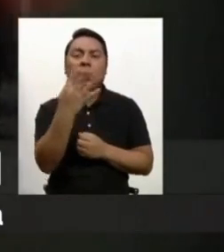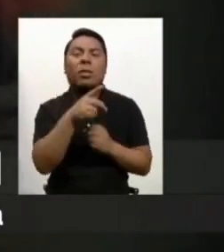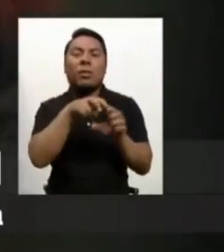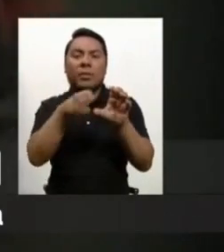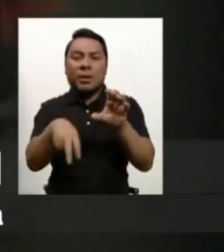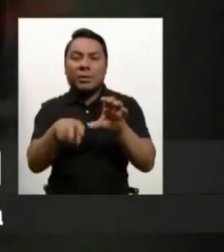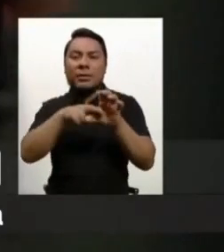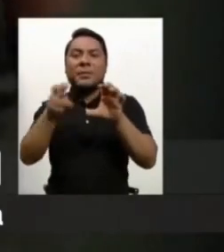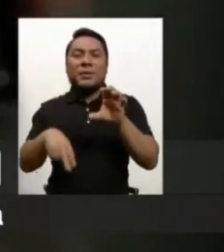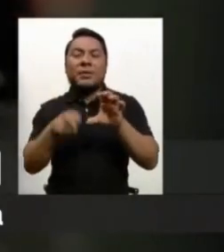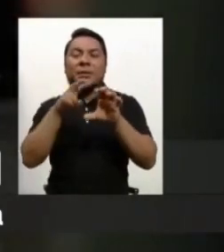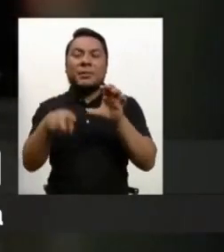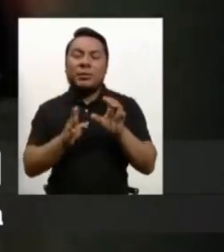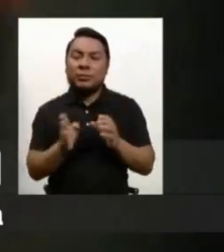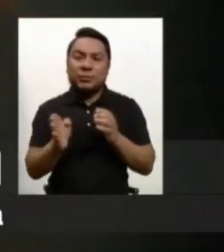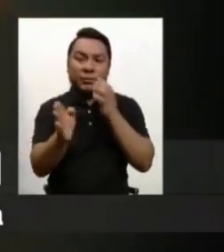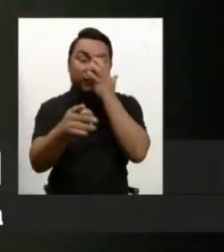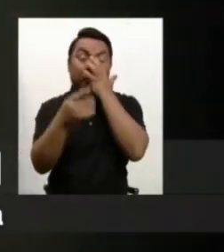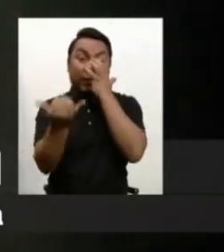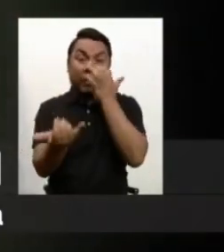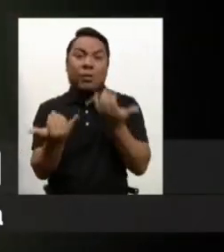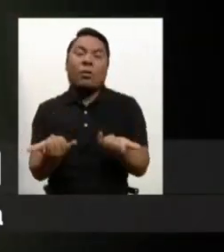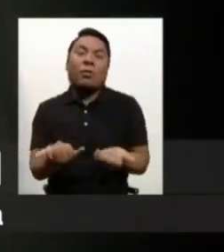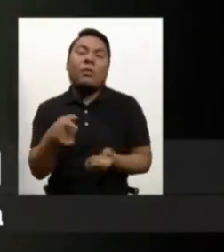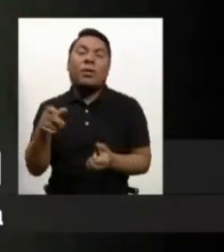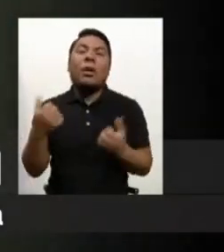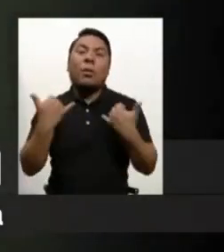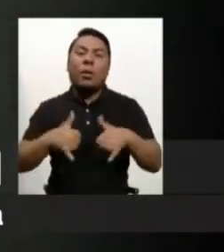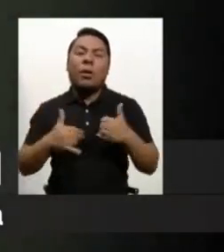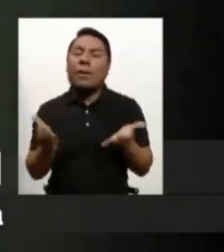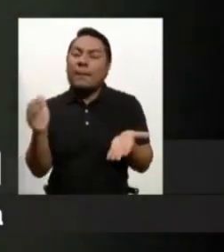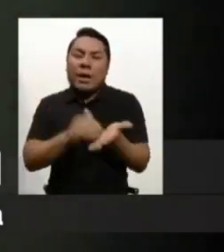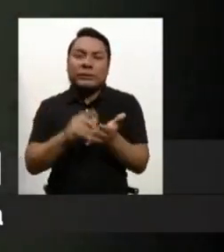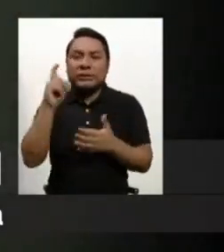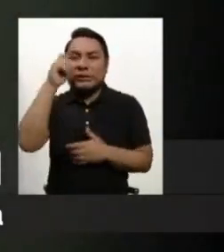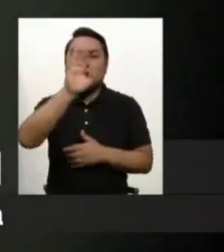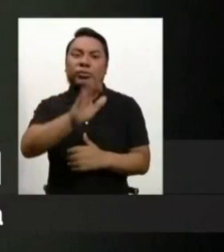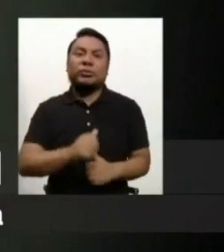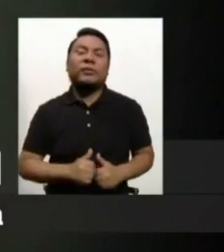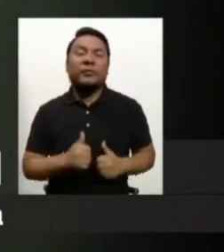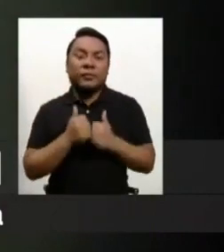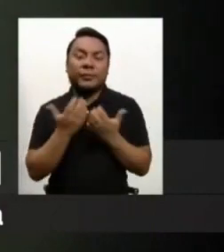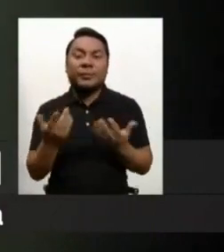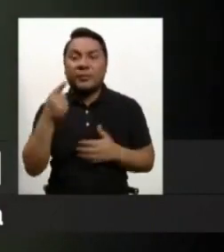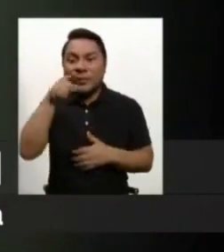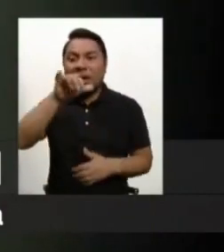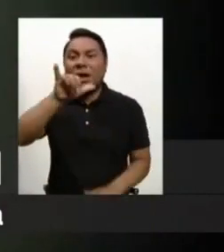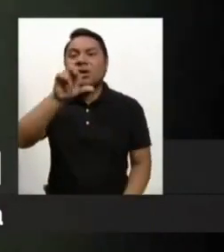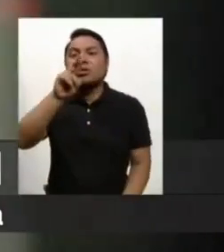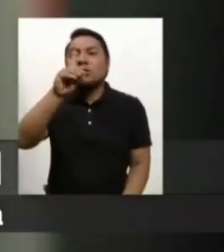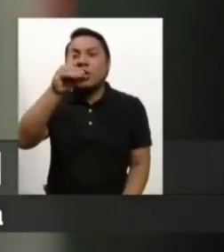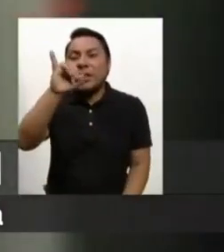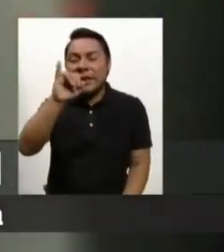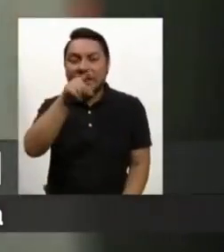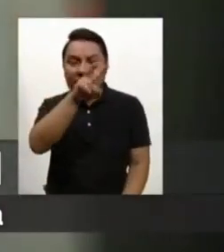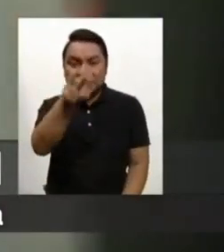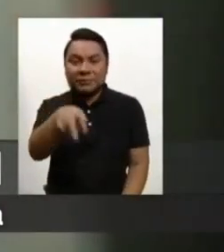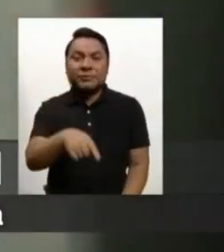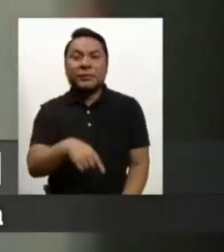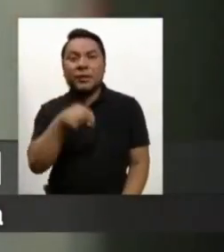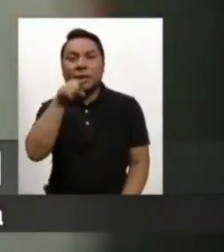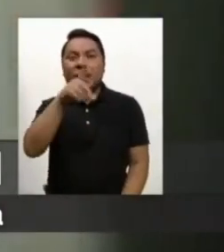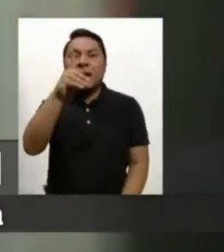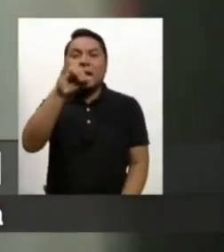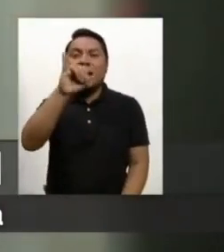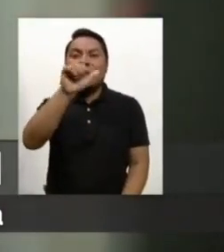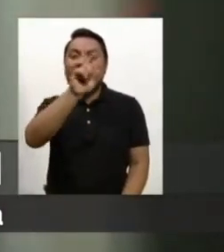rendir la prueba más difícil de su vida. Vemos a Edison Flores, a Jordi Reina, a Raúl Ruiz